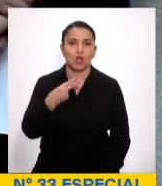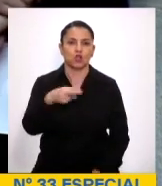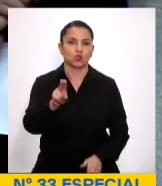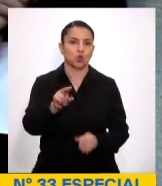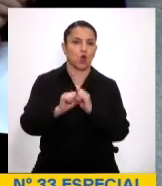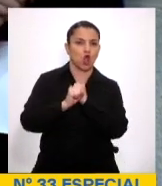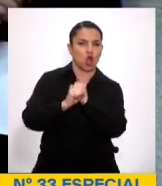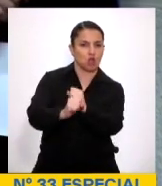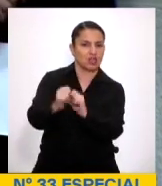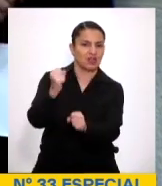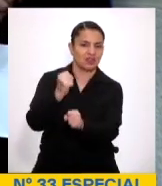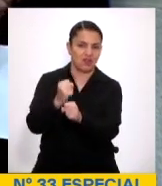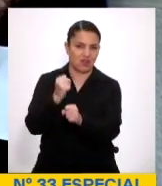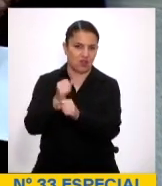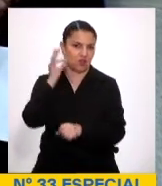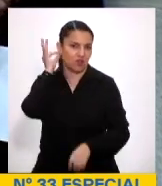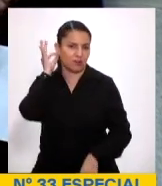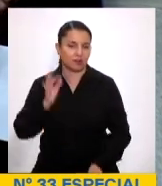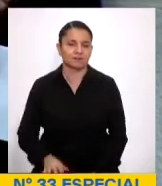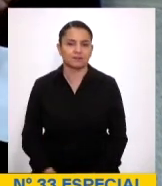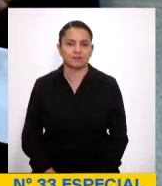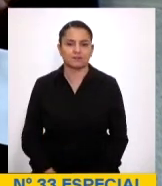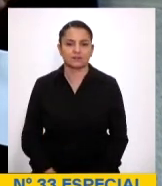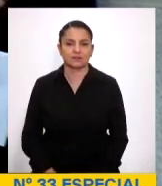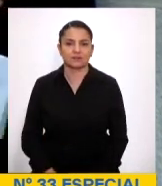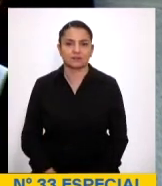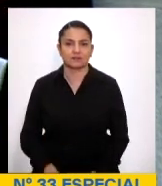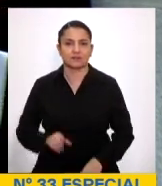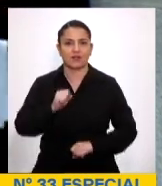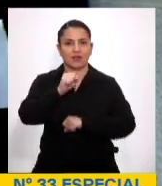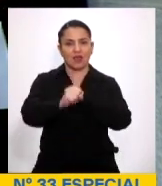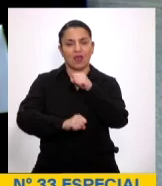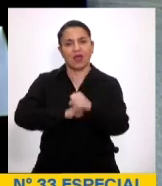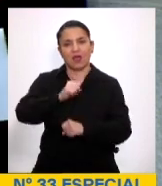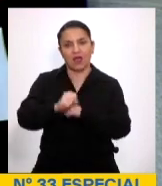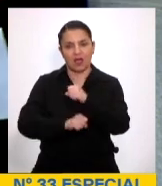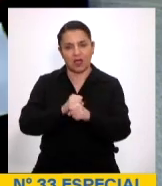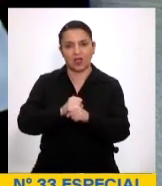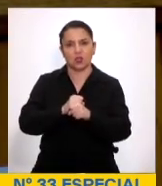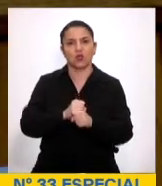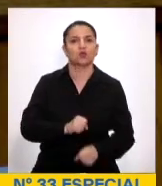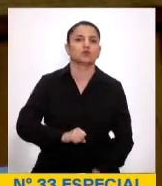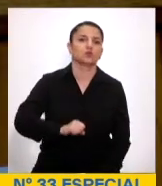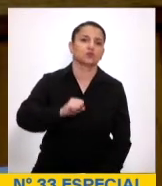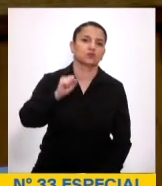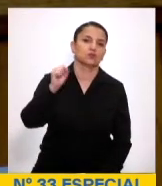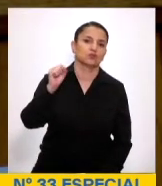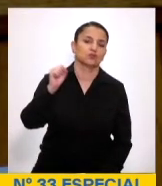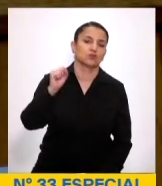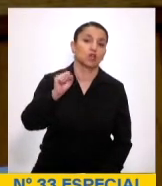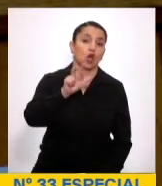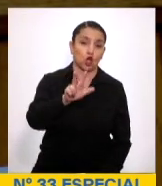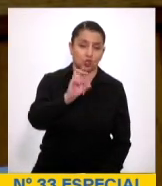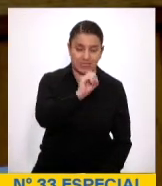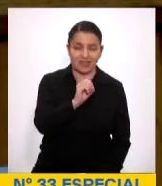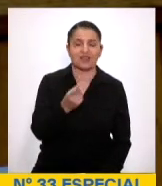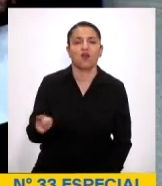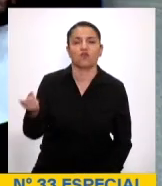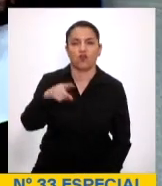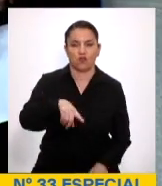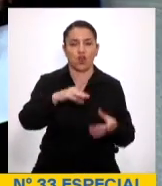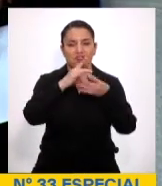trabajo femenino a partir de la de la década de los 90s con el retorno a la democracia la presencia de las mujeres en el poder